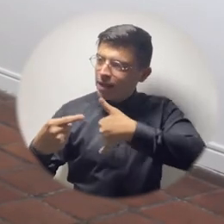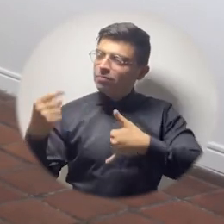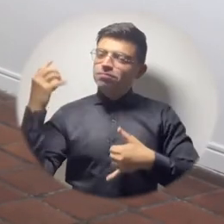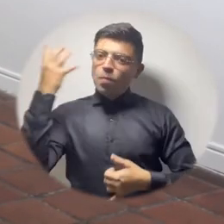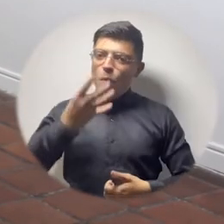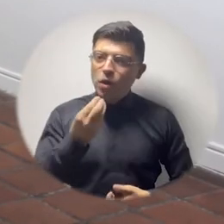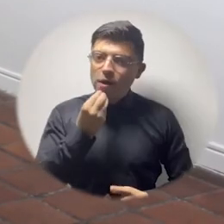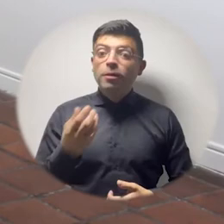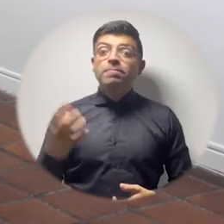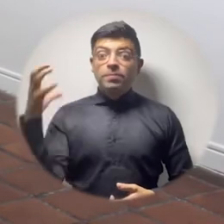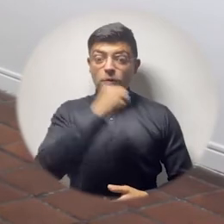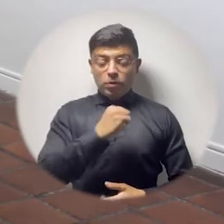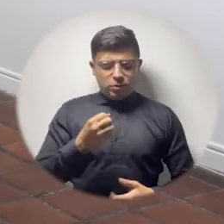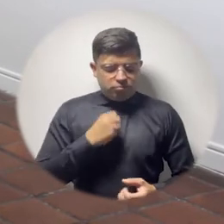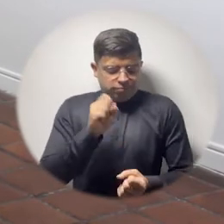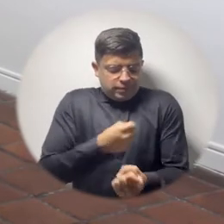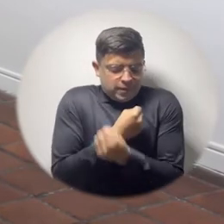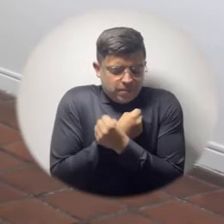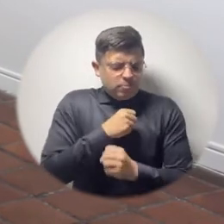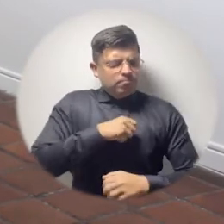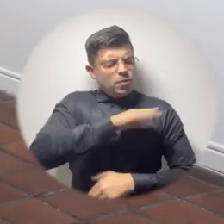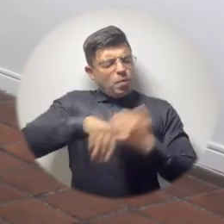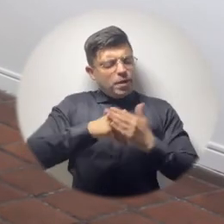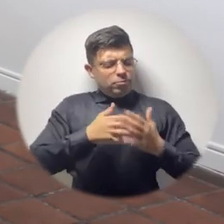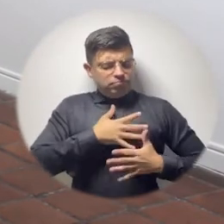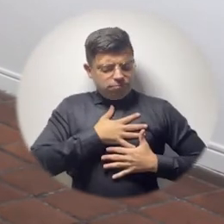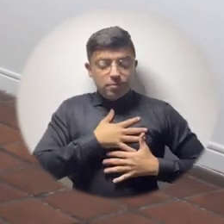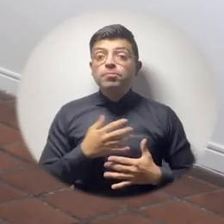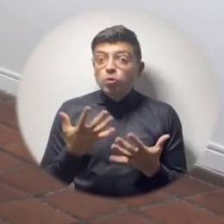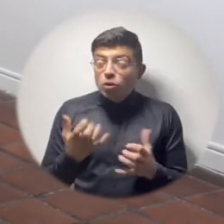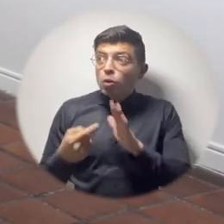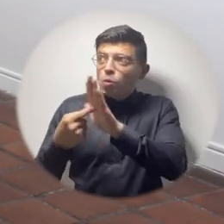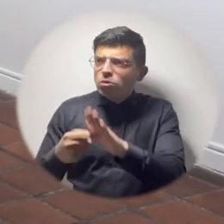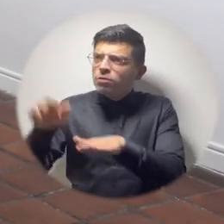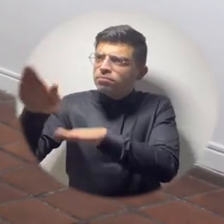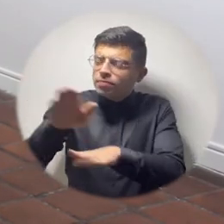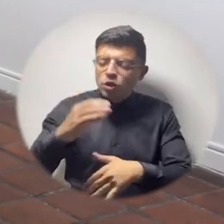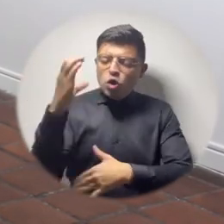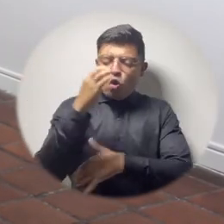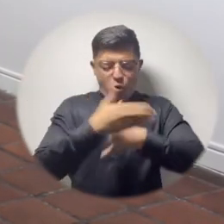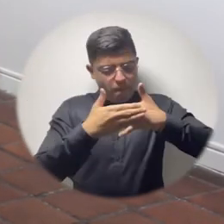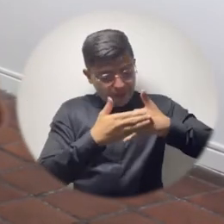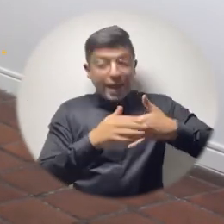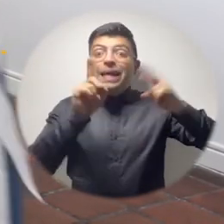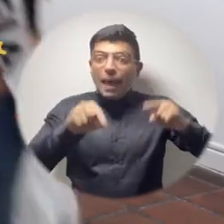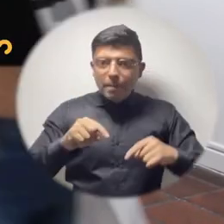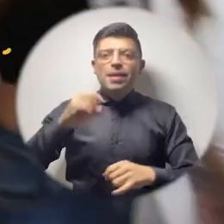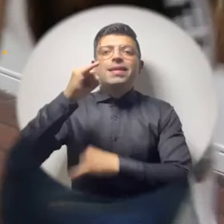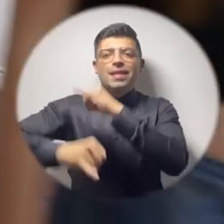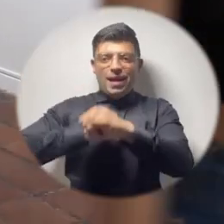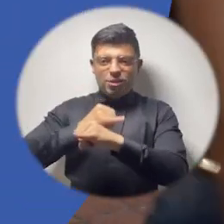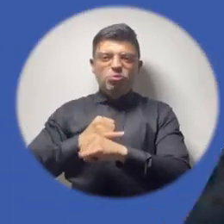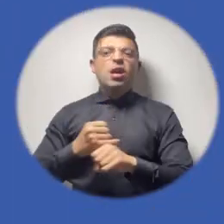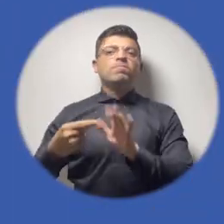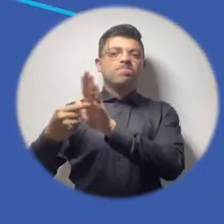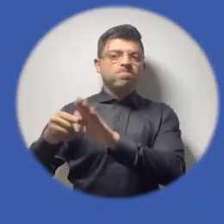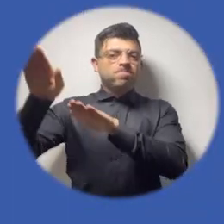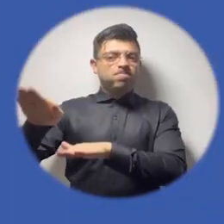que amo con todo el corazón. Y estoy segura que podemos mostrar y ser representantes de Colombia a nivel